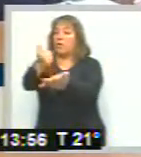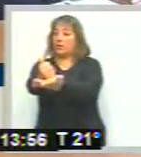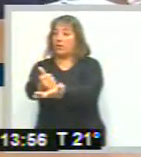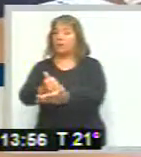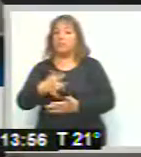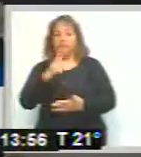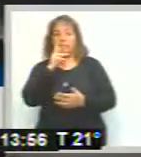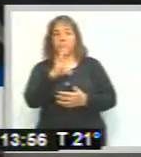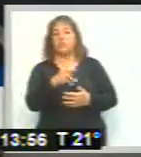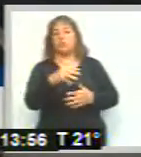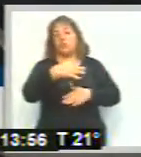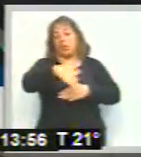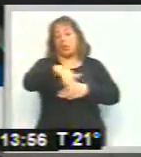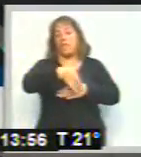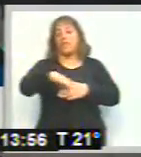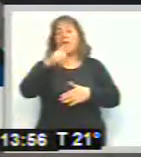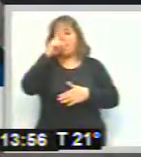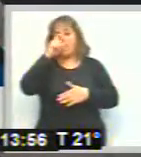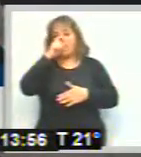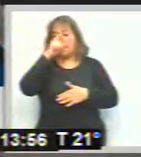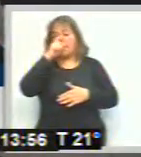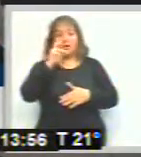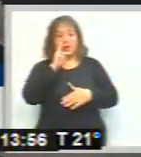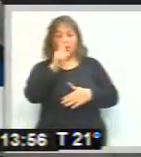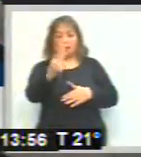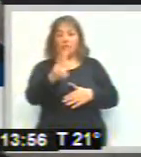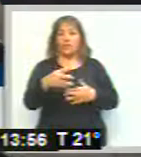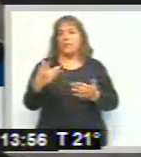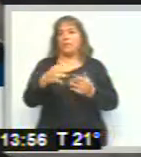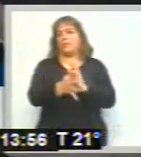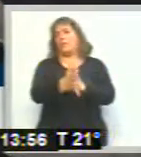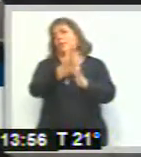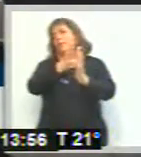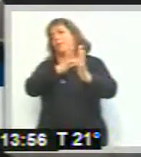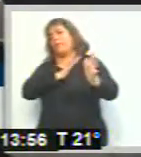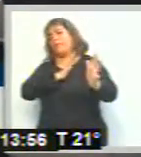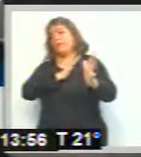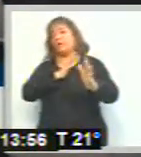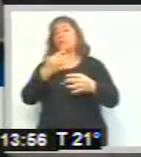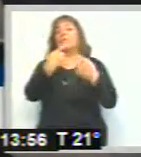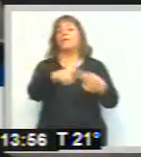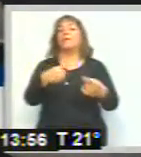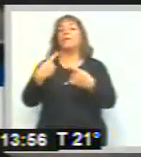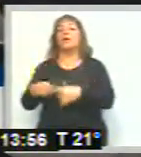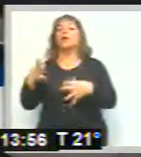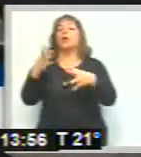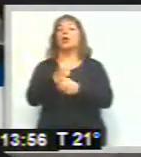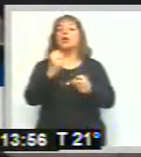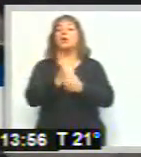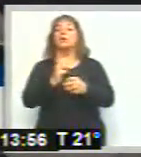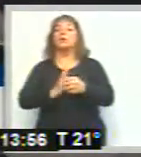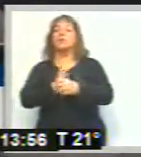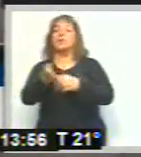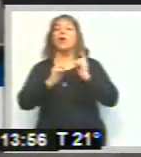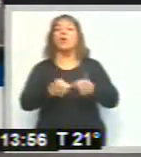usted fíjese, si toma Avenida Belgrano hoy por hoy, se va a ver con grandes colas debido a que distintos corredores accedan hacia el mismo